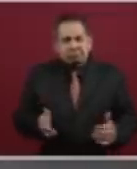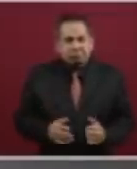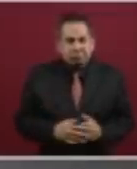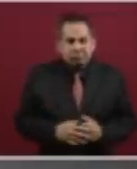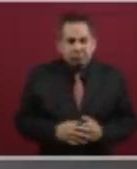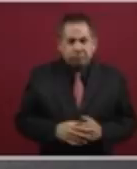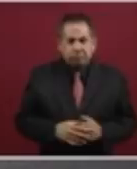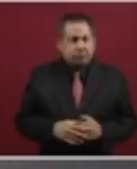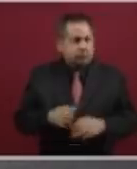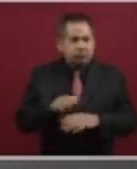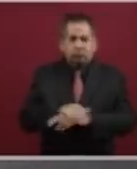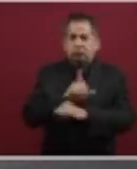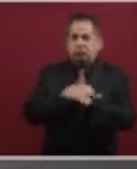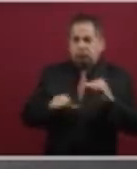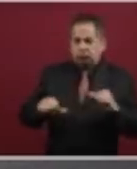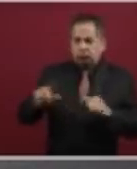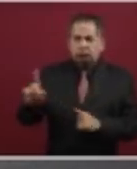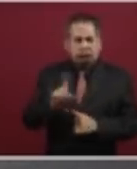está el sustituto.